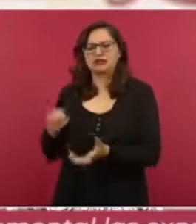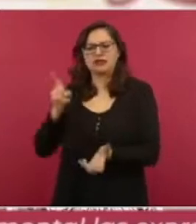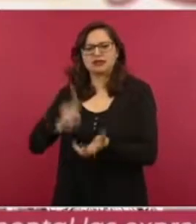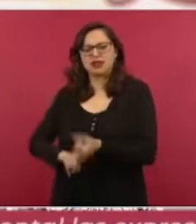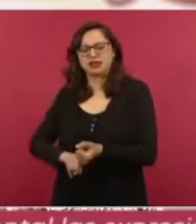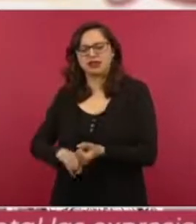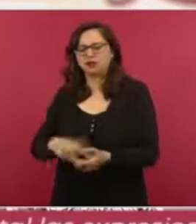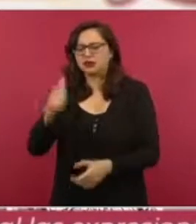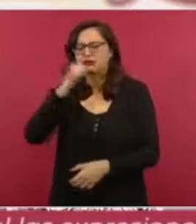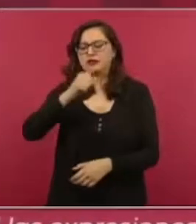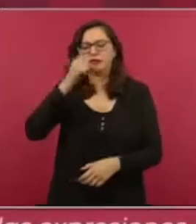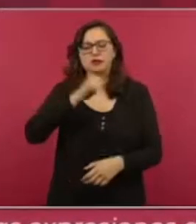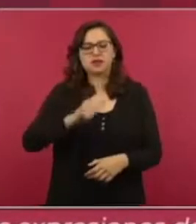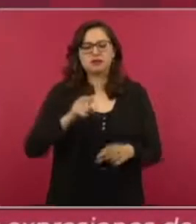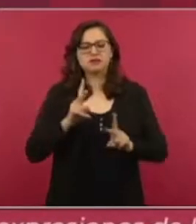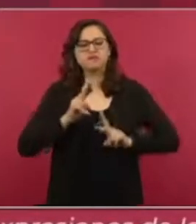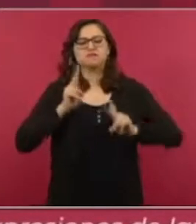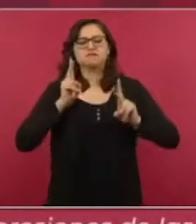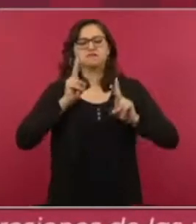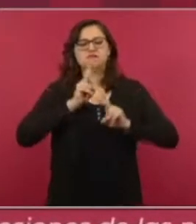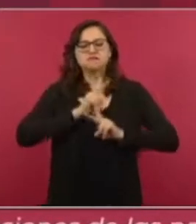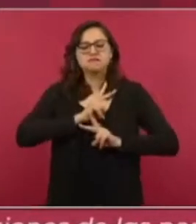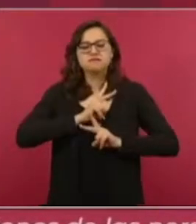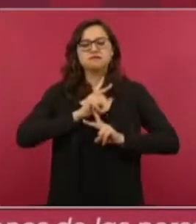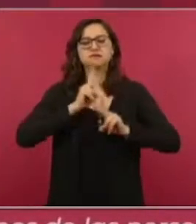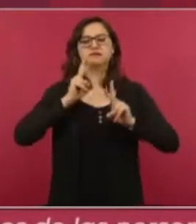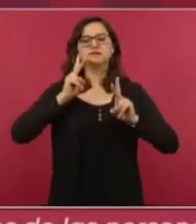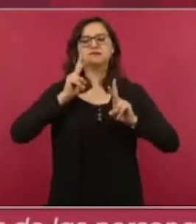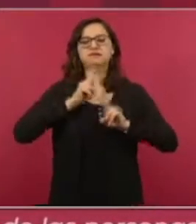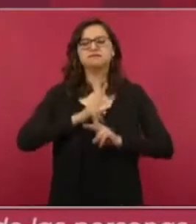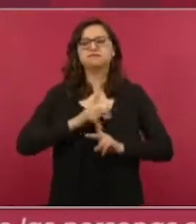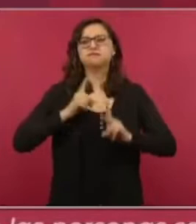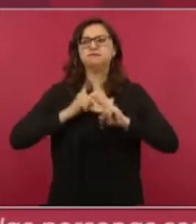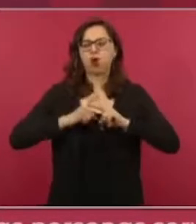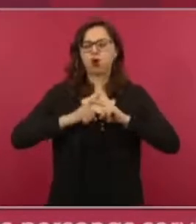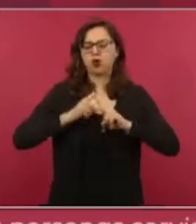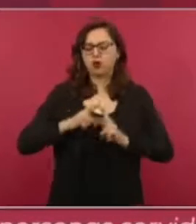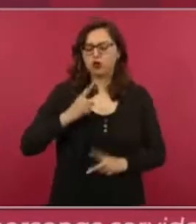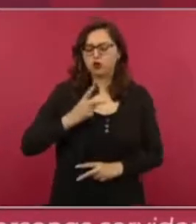contar hasta 10 y respirar profundo